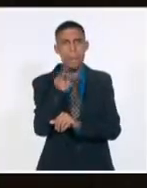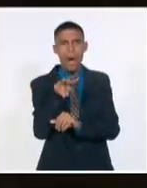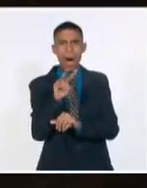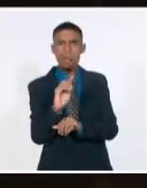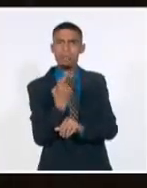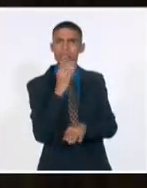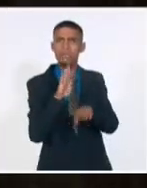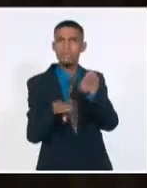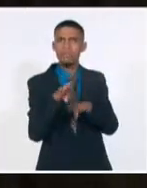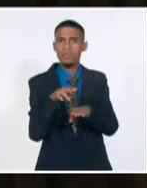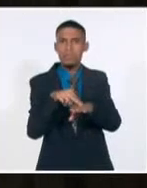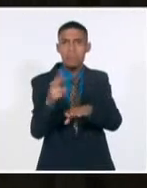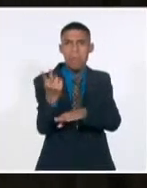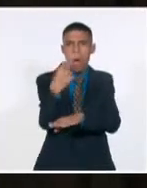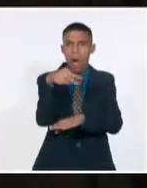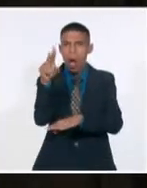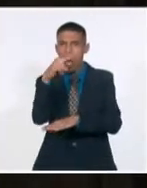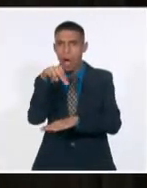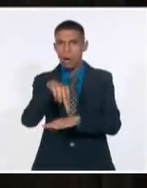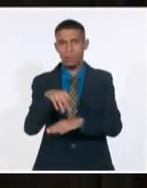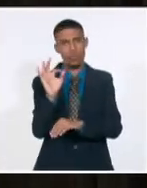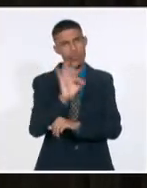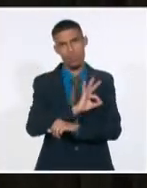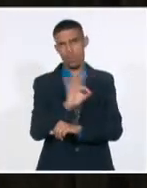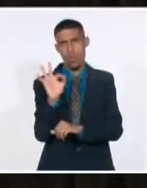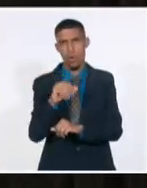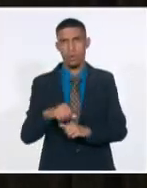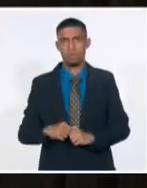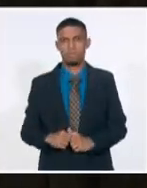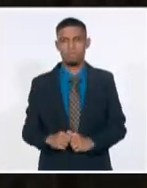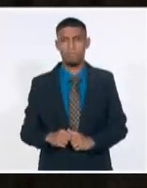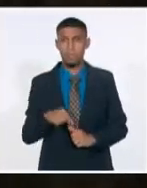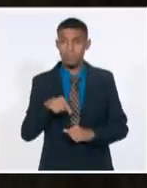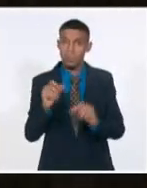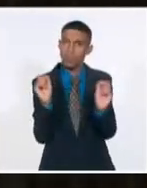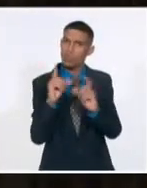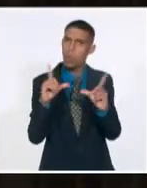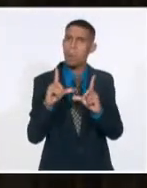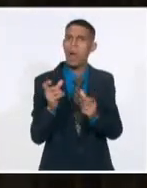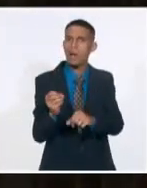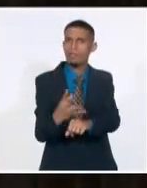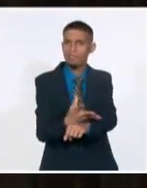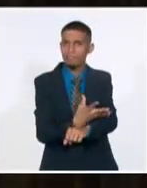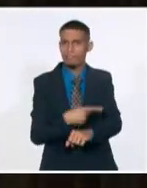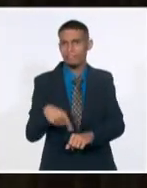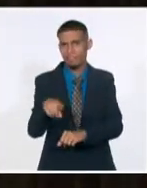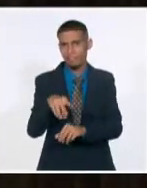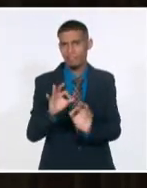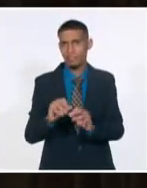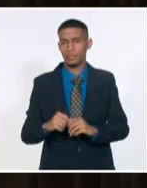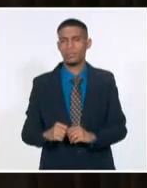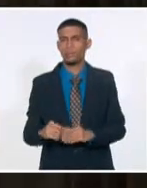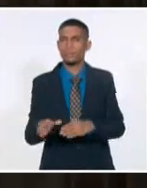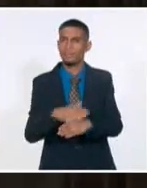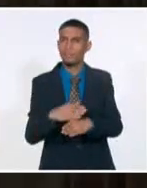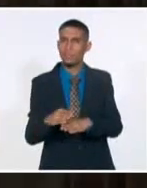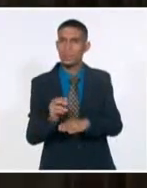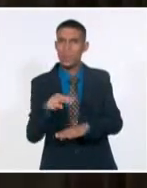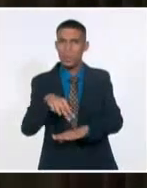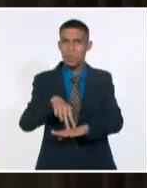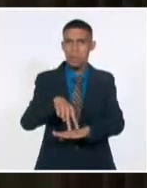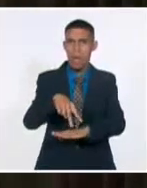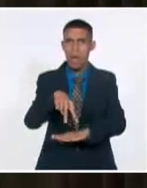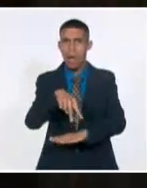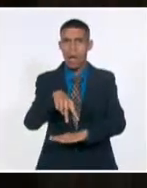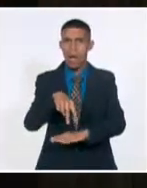los números a altura. Lo que quiere decir que esta fue la sorpresa que le traje a Artemisa esta vez. Números de equilibrio con objetos, aéreos